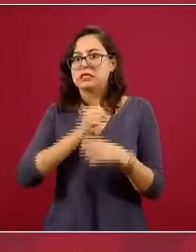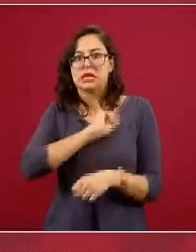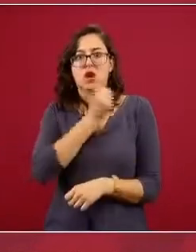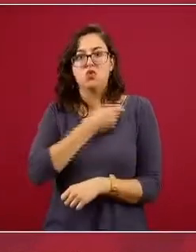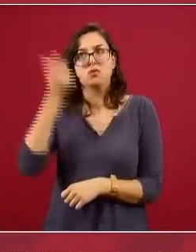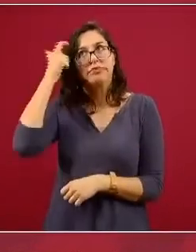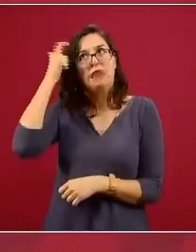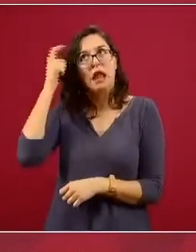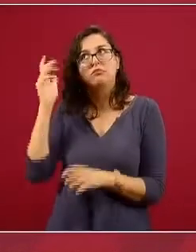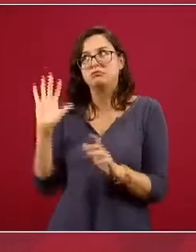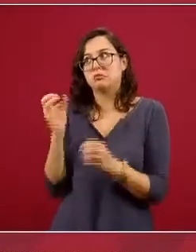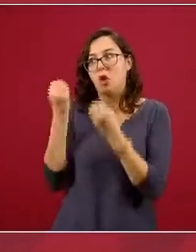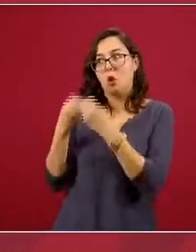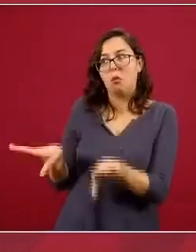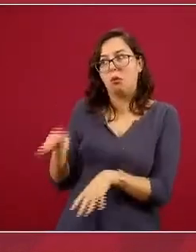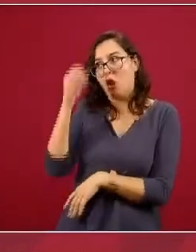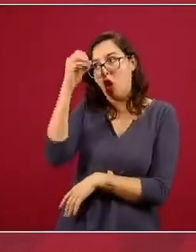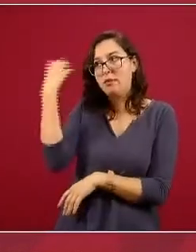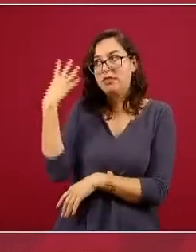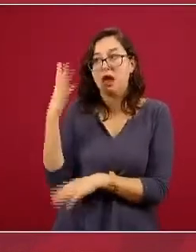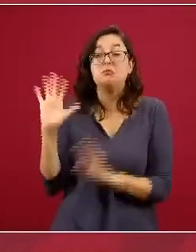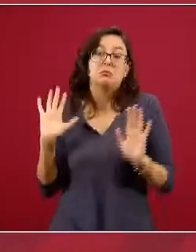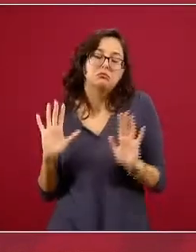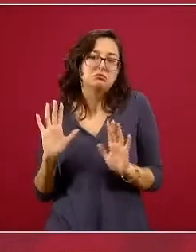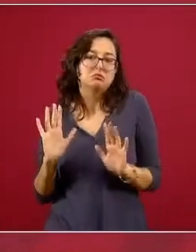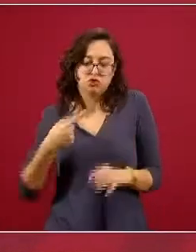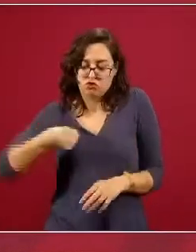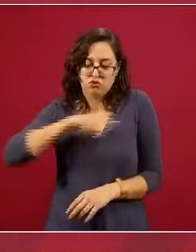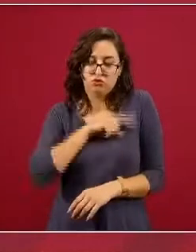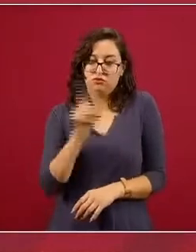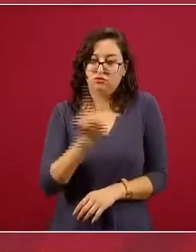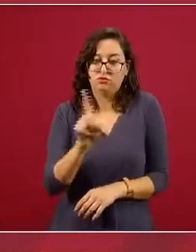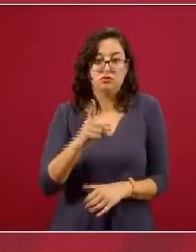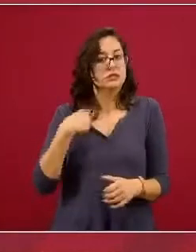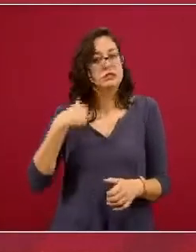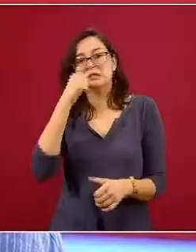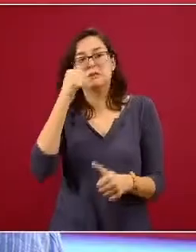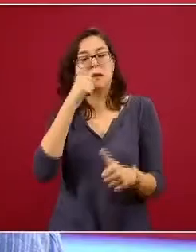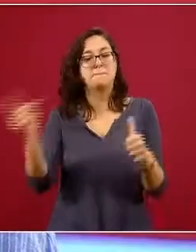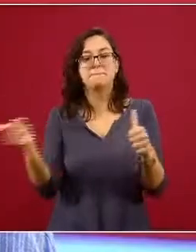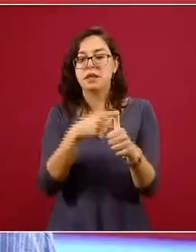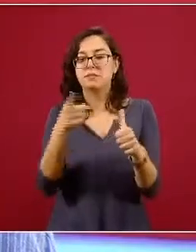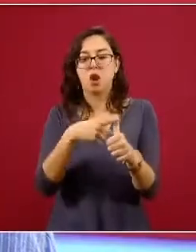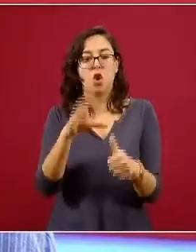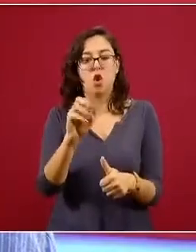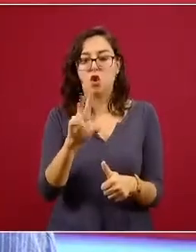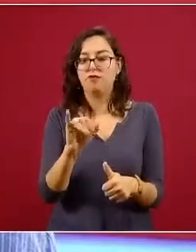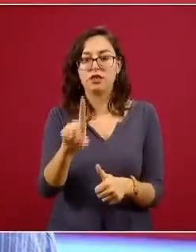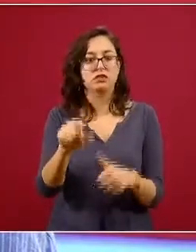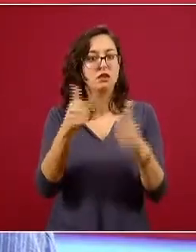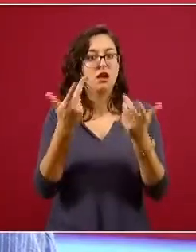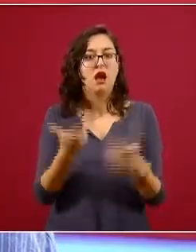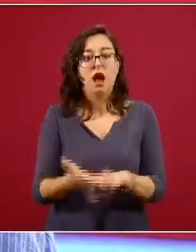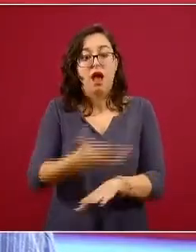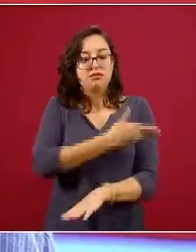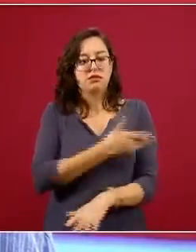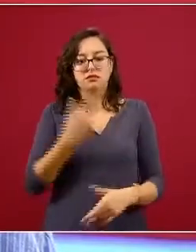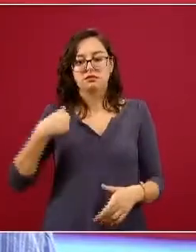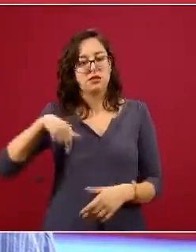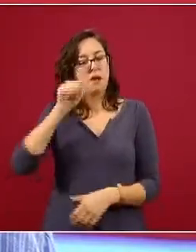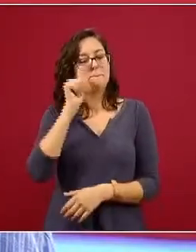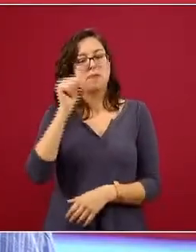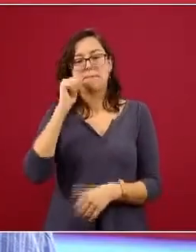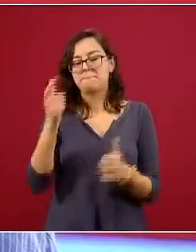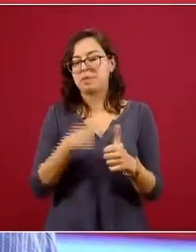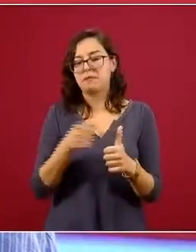no se nos ha olvidado porque es una de nuestras prioridades antes de COVID. Arrancamos esta administración en